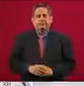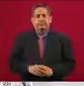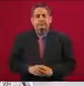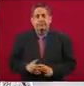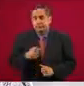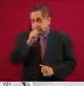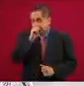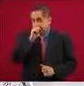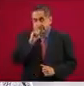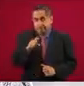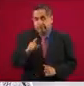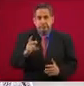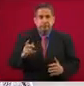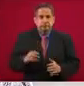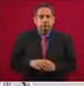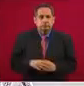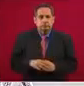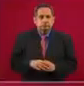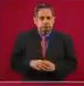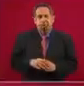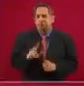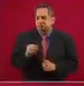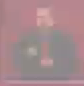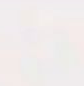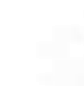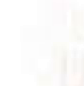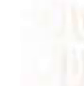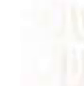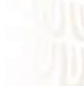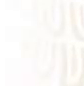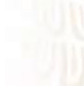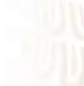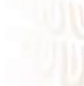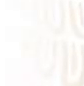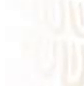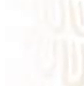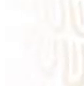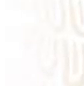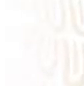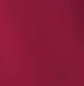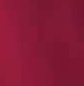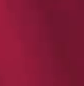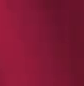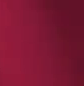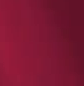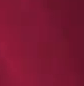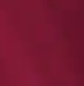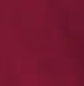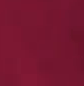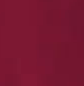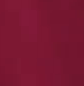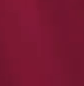y vamos saliendo. Quédate en casa. Gobierno de México.